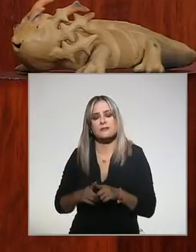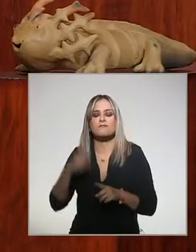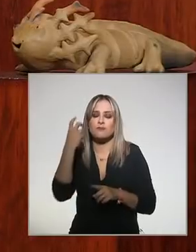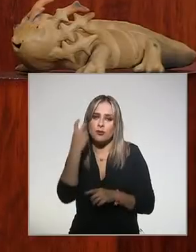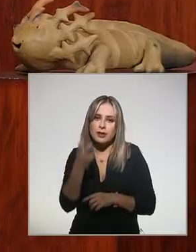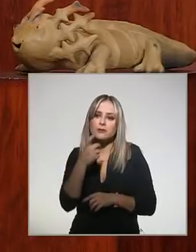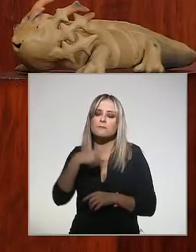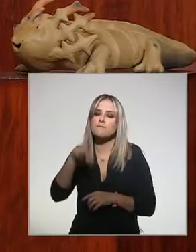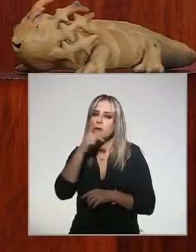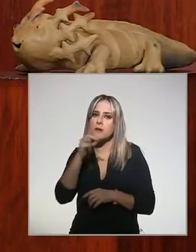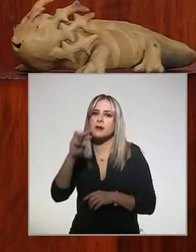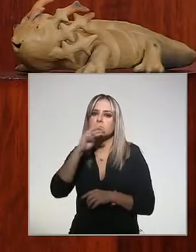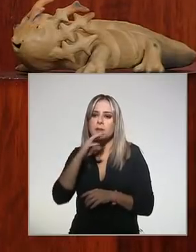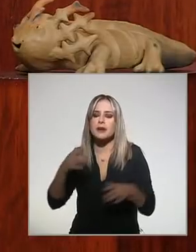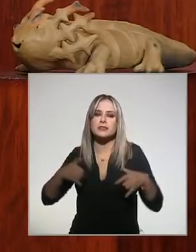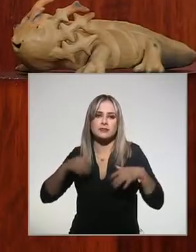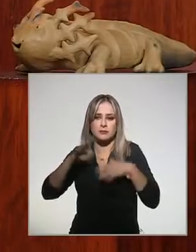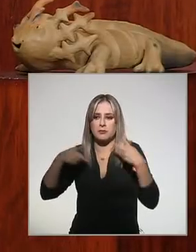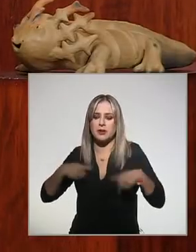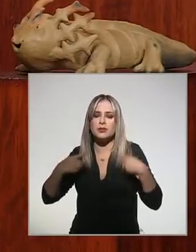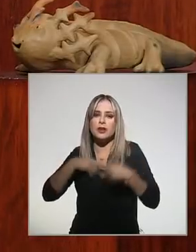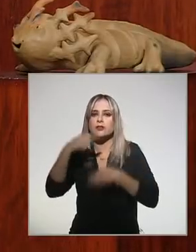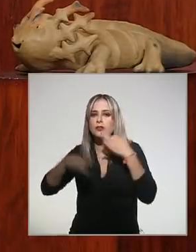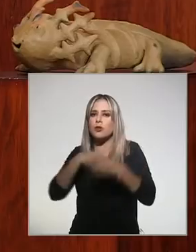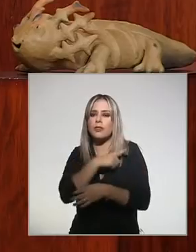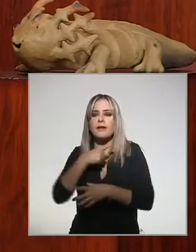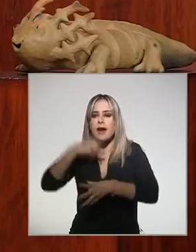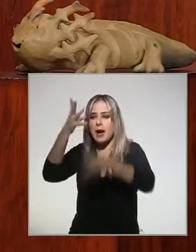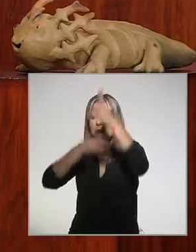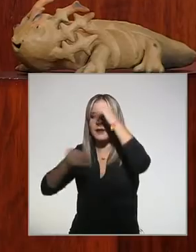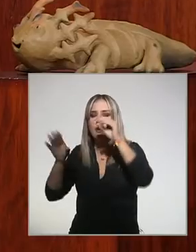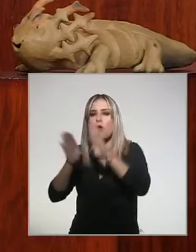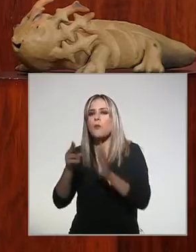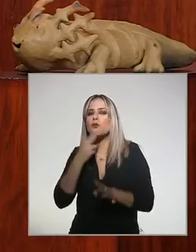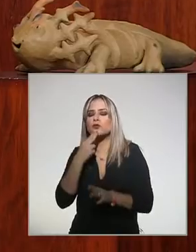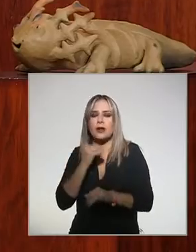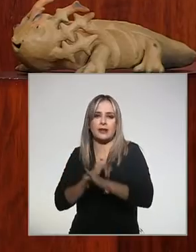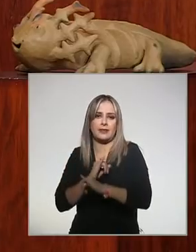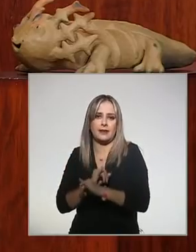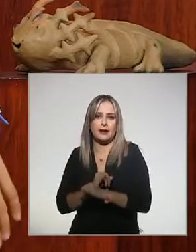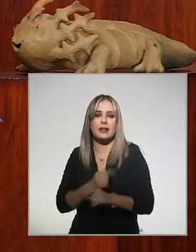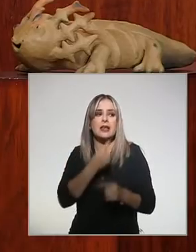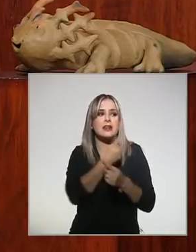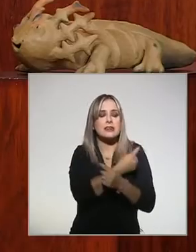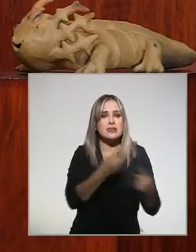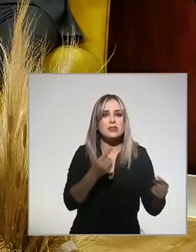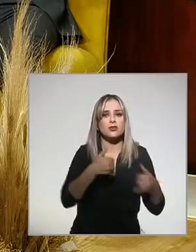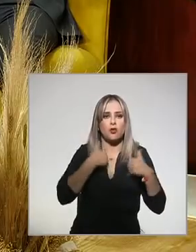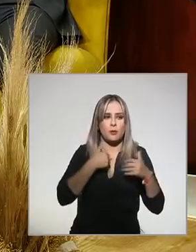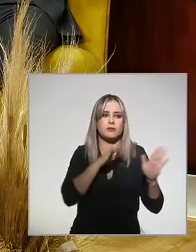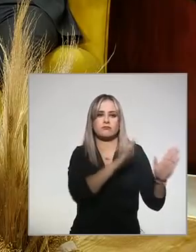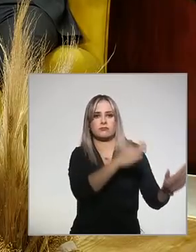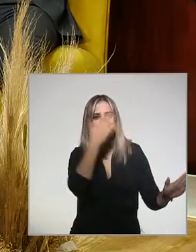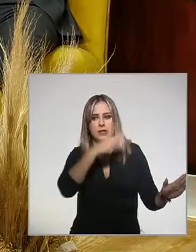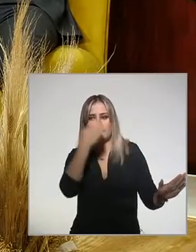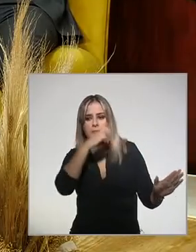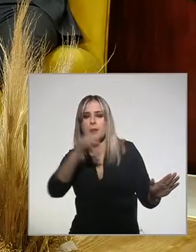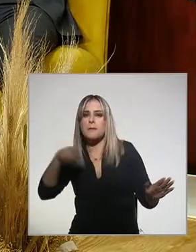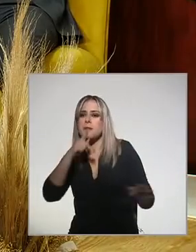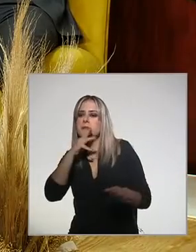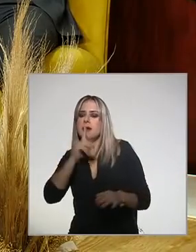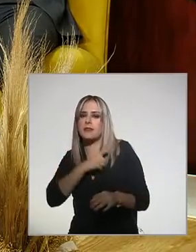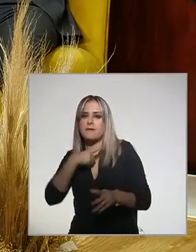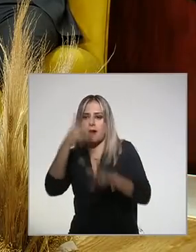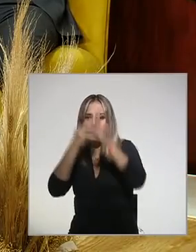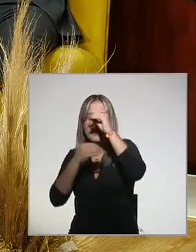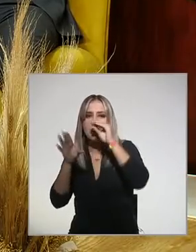alfabetismo digital, pero más allá de las nuevas generaciones de niños y adolescentes, creo yo que de los papás. Sí. Me encantó